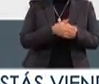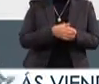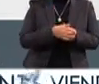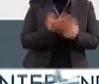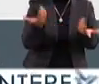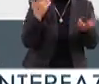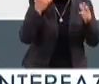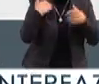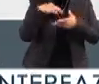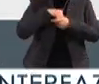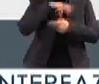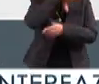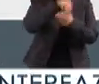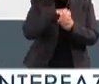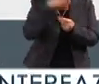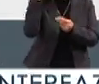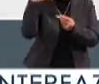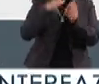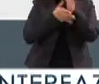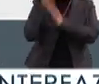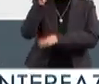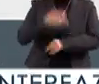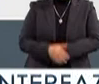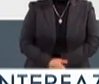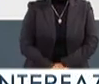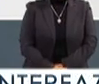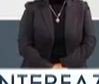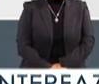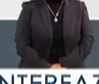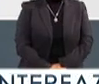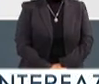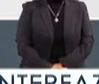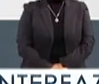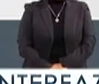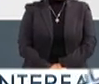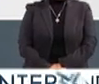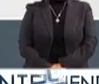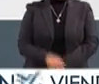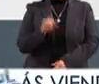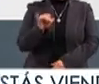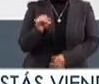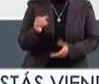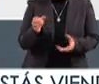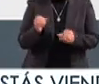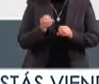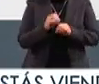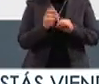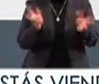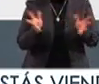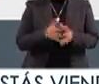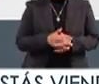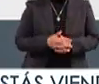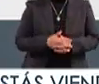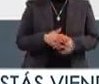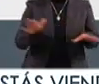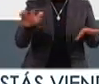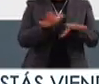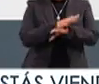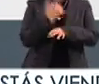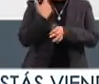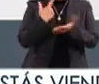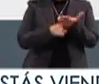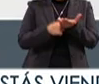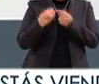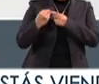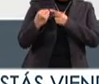una cuestión integral el poder viajar sí claro bueno el cambio y